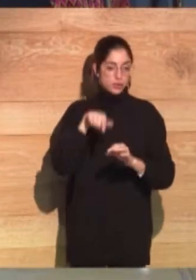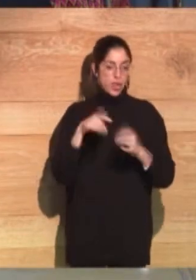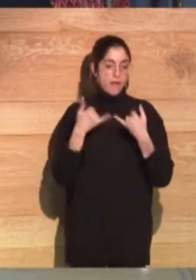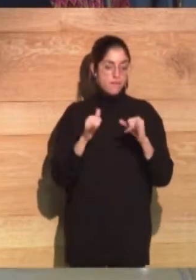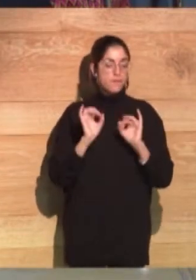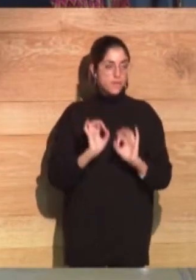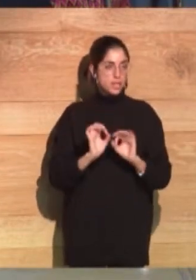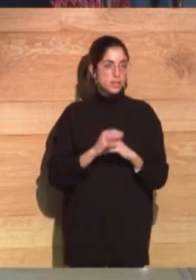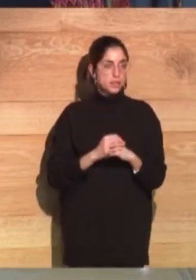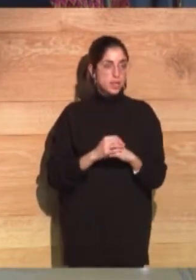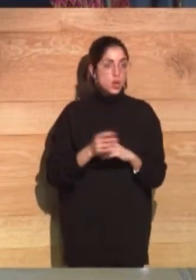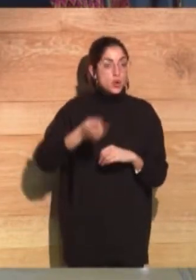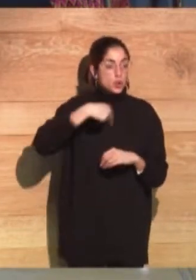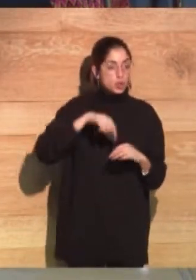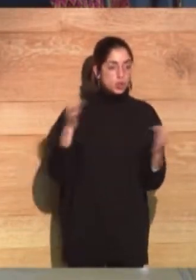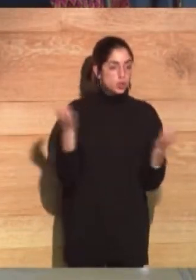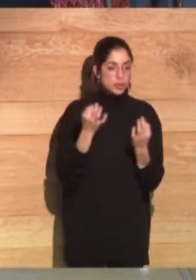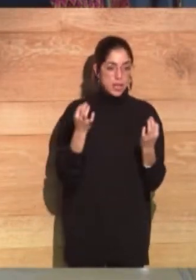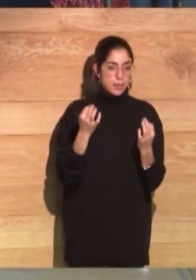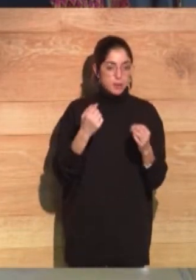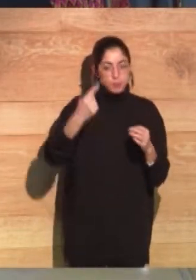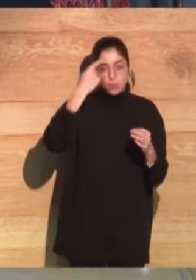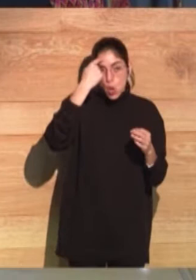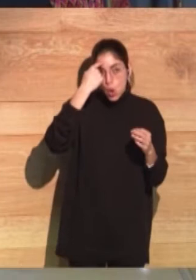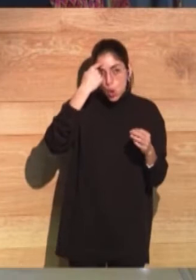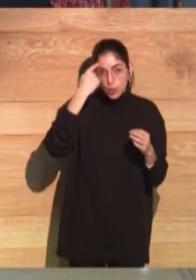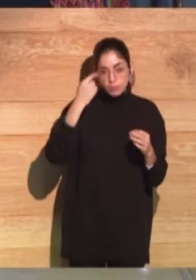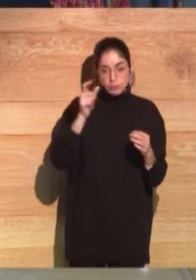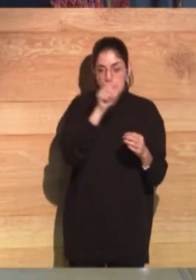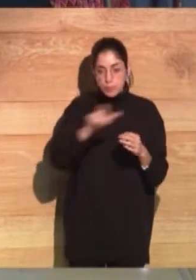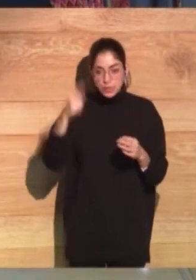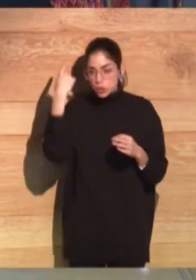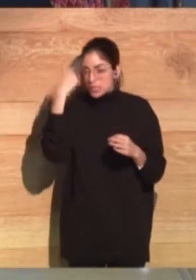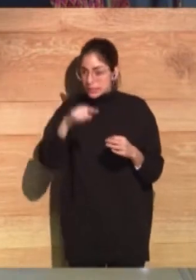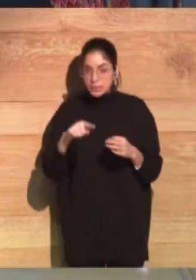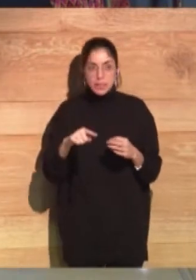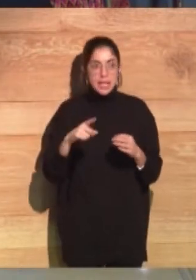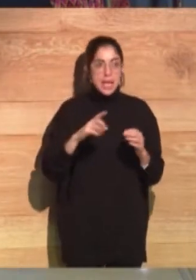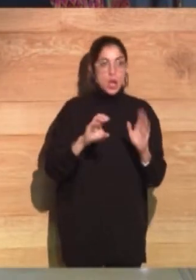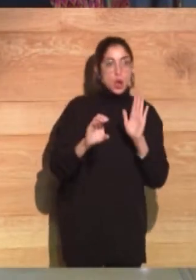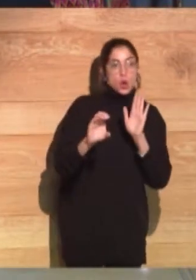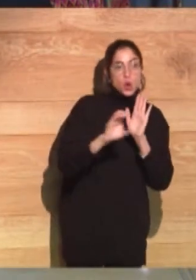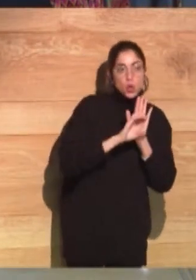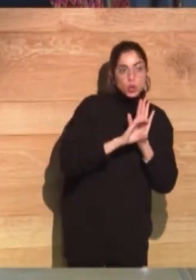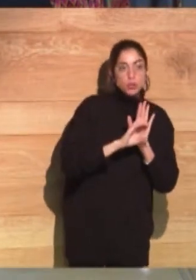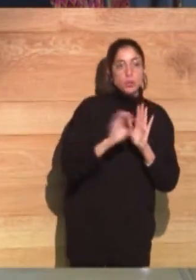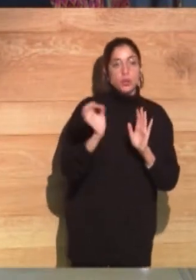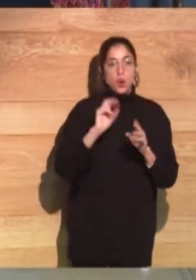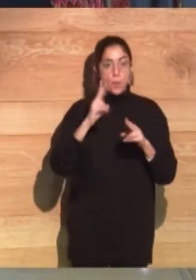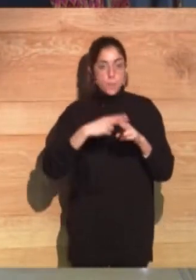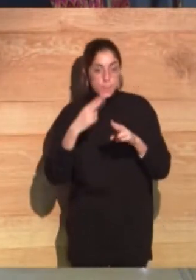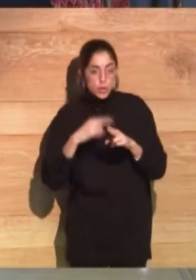mundo esa conciencia de que es necesario tener la Constitución y la legislación y las